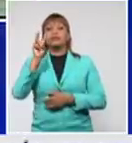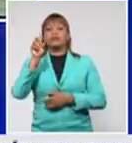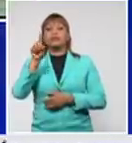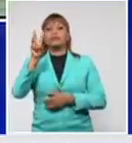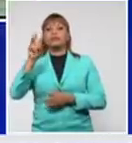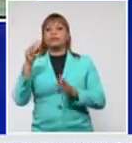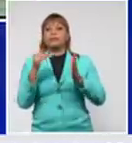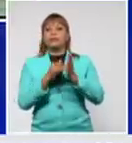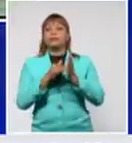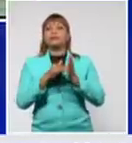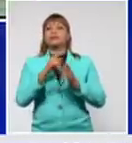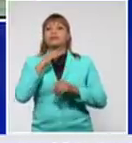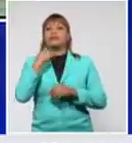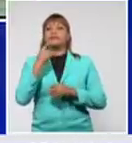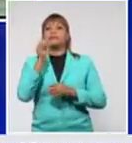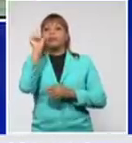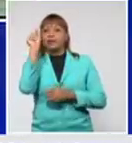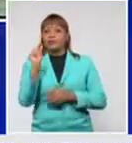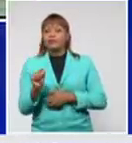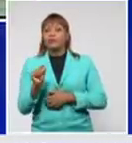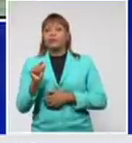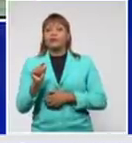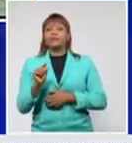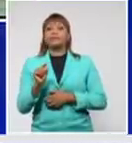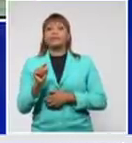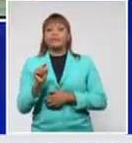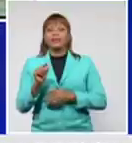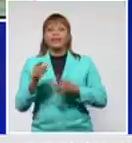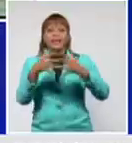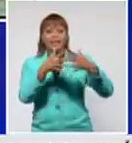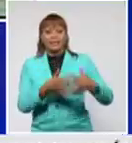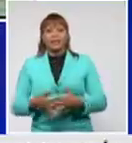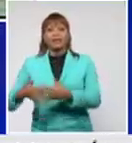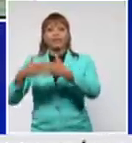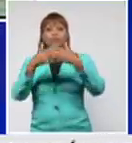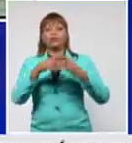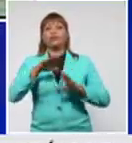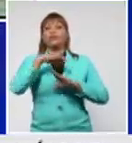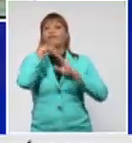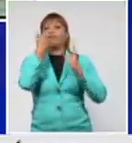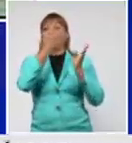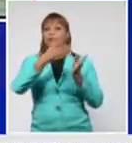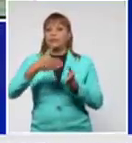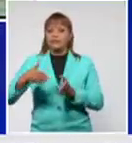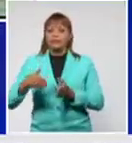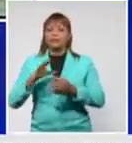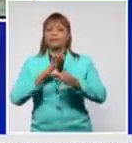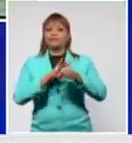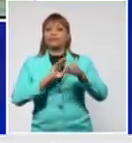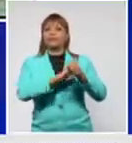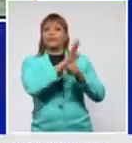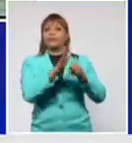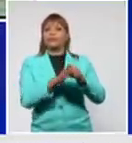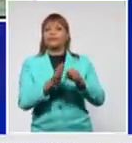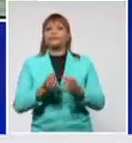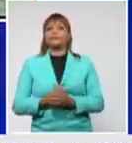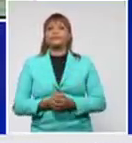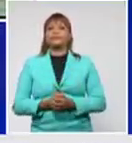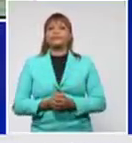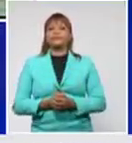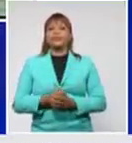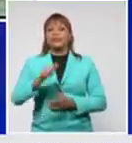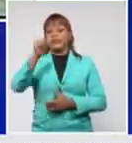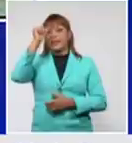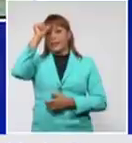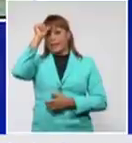213.787 personas que en los Estados Unidos de Norteamérica han fallecido con esta enfermedad. La India, que esta